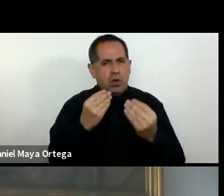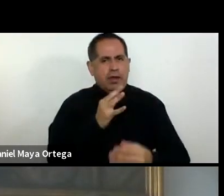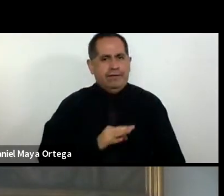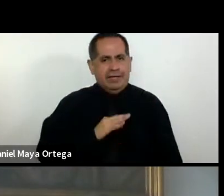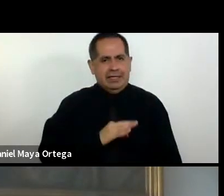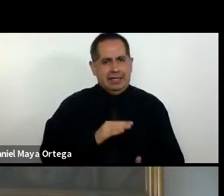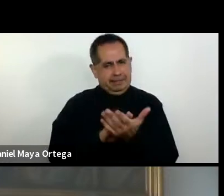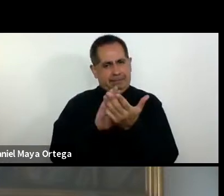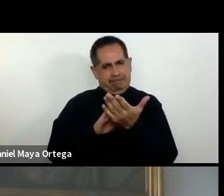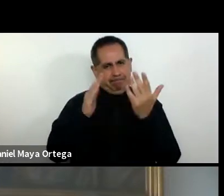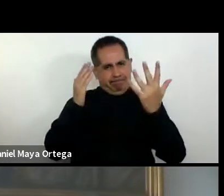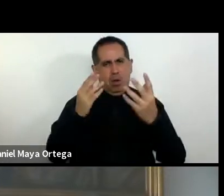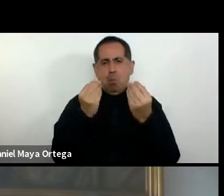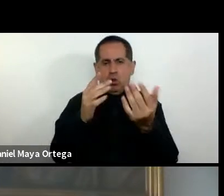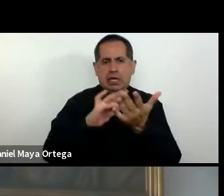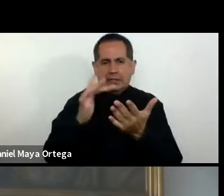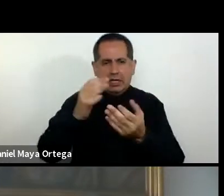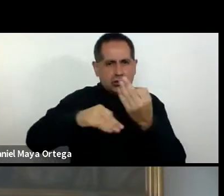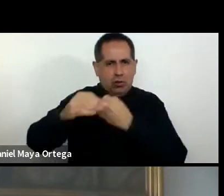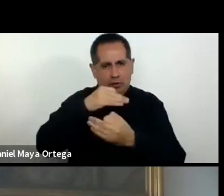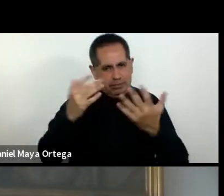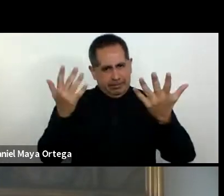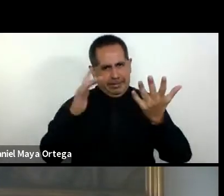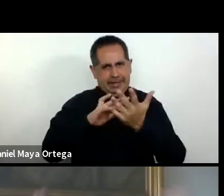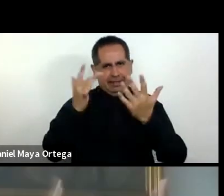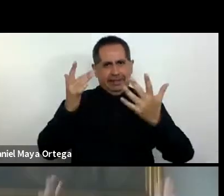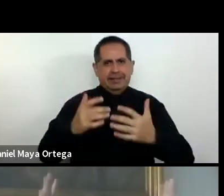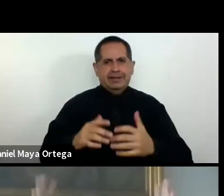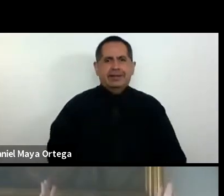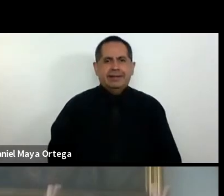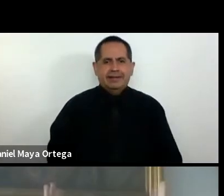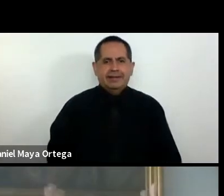felicidades. Muchas gracias a todos ustedes. Gracias.